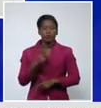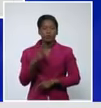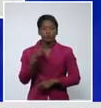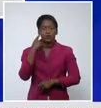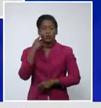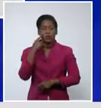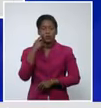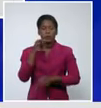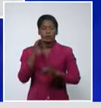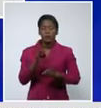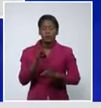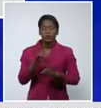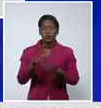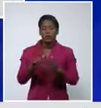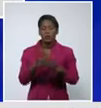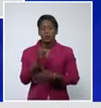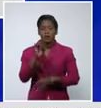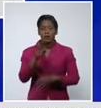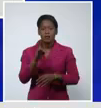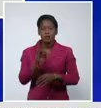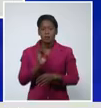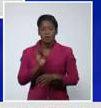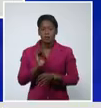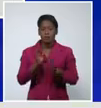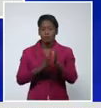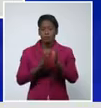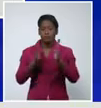primeros 15 días del mes de marzo,